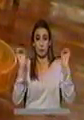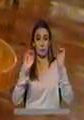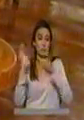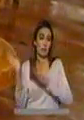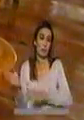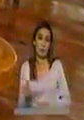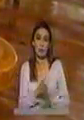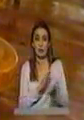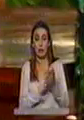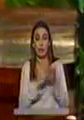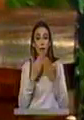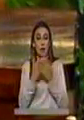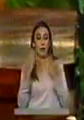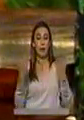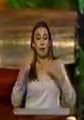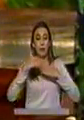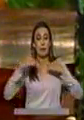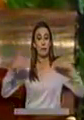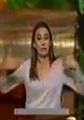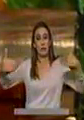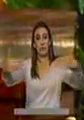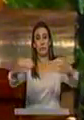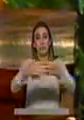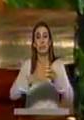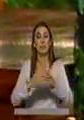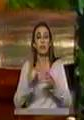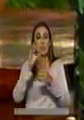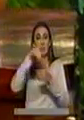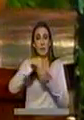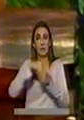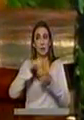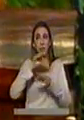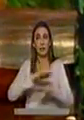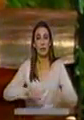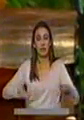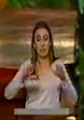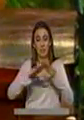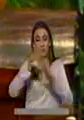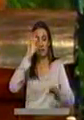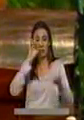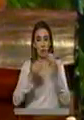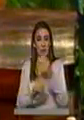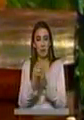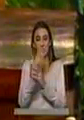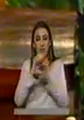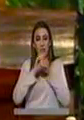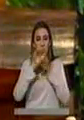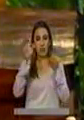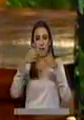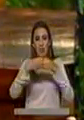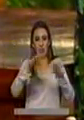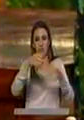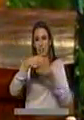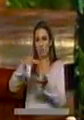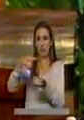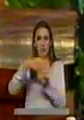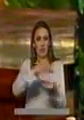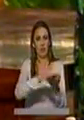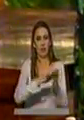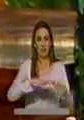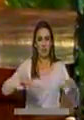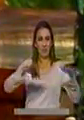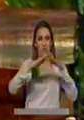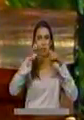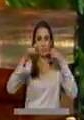otra hacienda en el Ecuador donde se siembra, se cosecha, se produce y se distribuye. Dentro de la hacienda